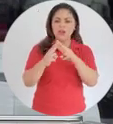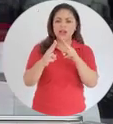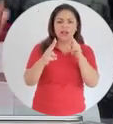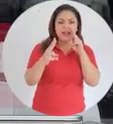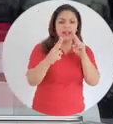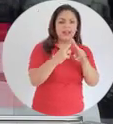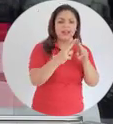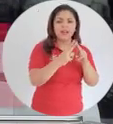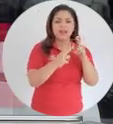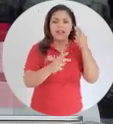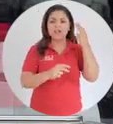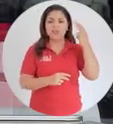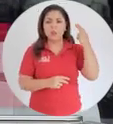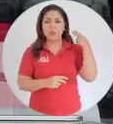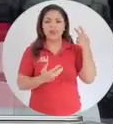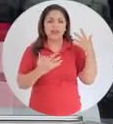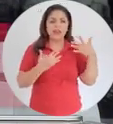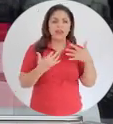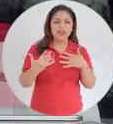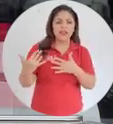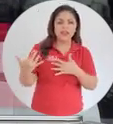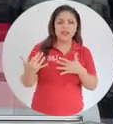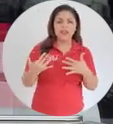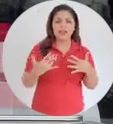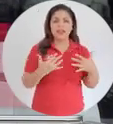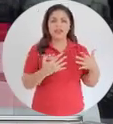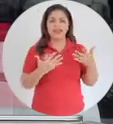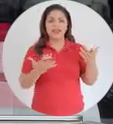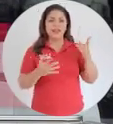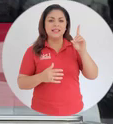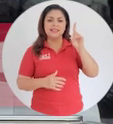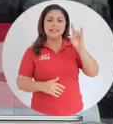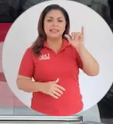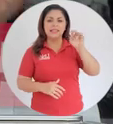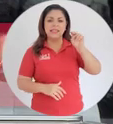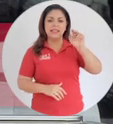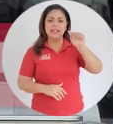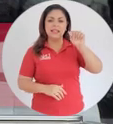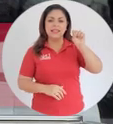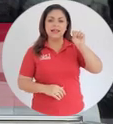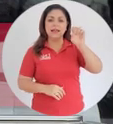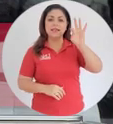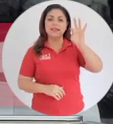conocimos las historias, ¿verdad?, de la guerra, de las dinastías,